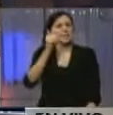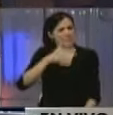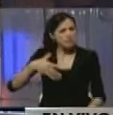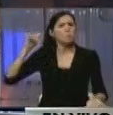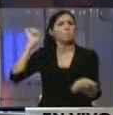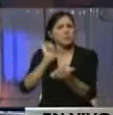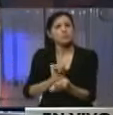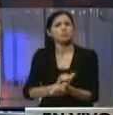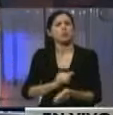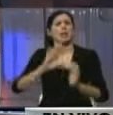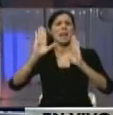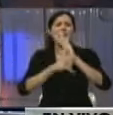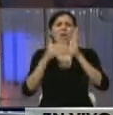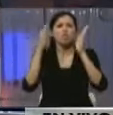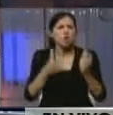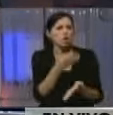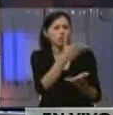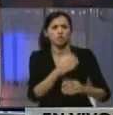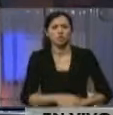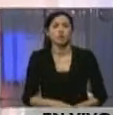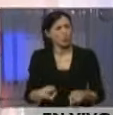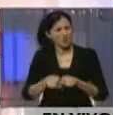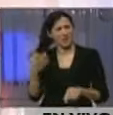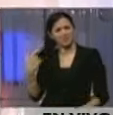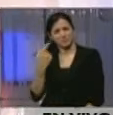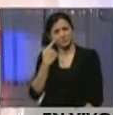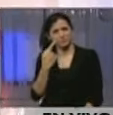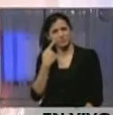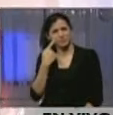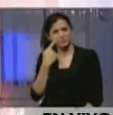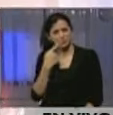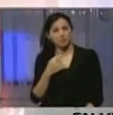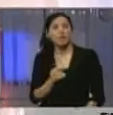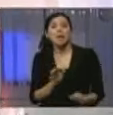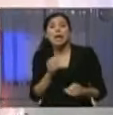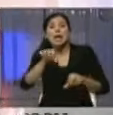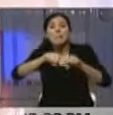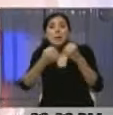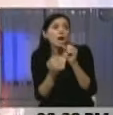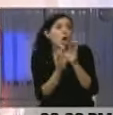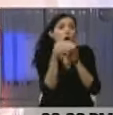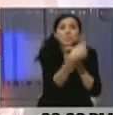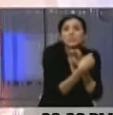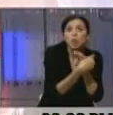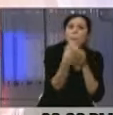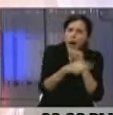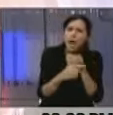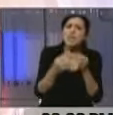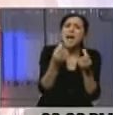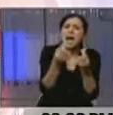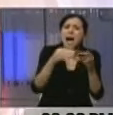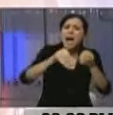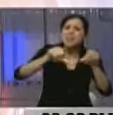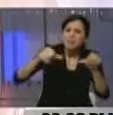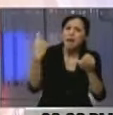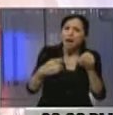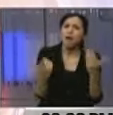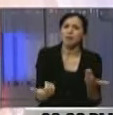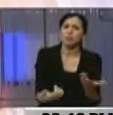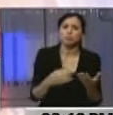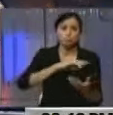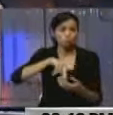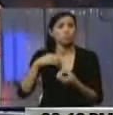ladrones, como hiciste en estos días. ¿Ah? Que le esconden el pan a la gente. Y tienen con qué producir, porque nosotros se los